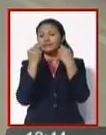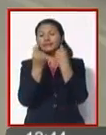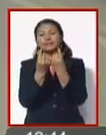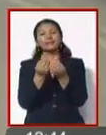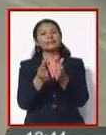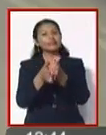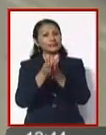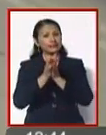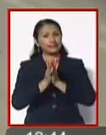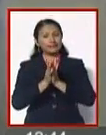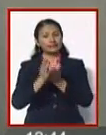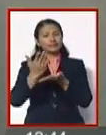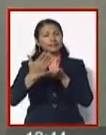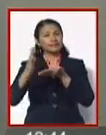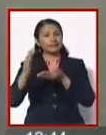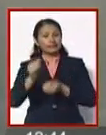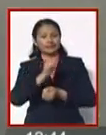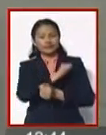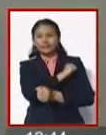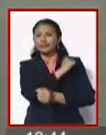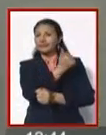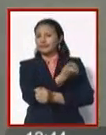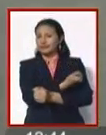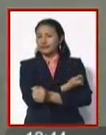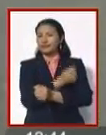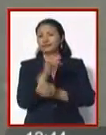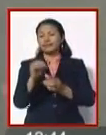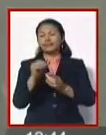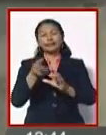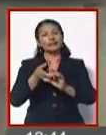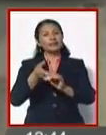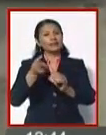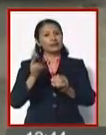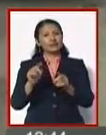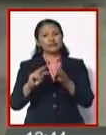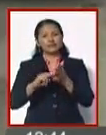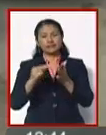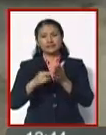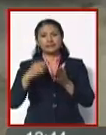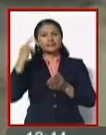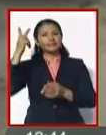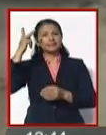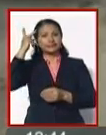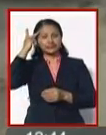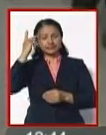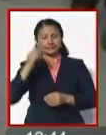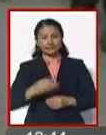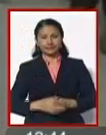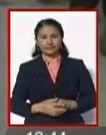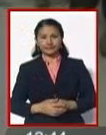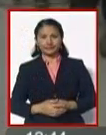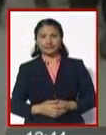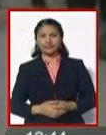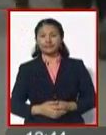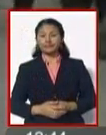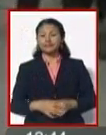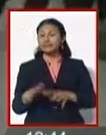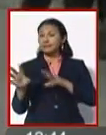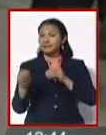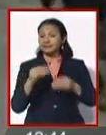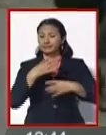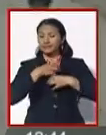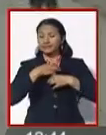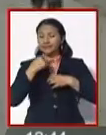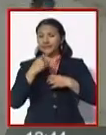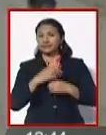movilización pide la destitución de autoridades o la renuncia de las mismas, adquiere una connotación política. Y las